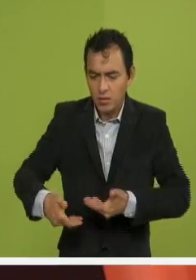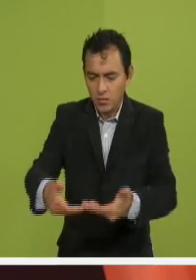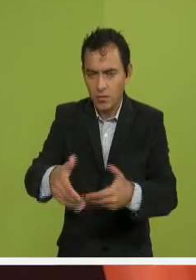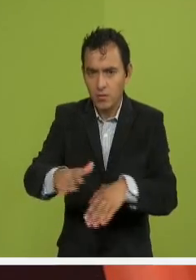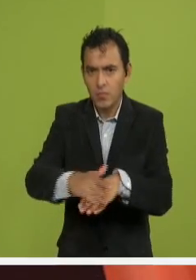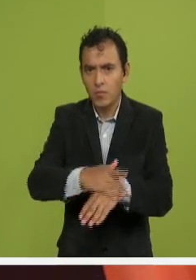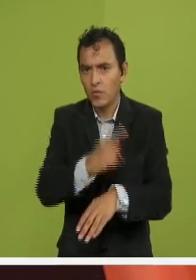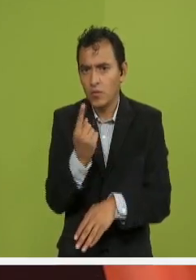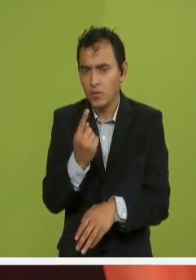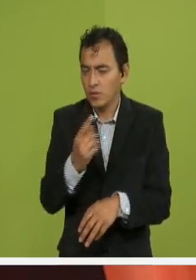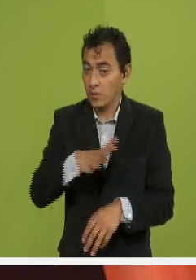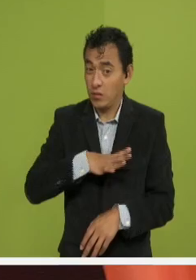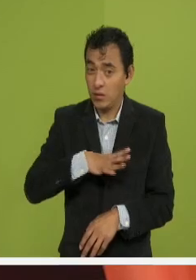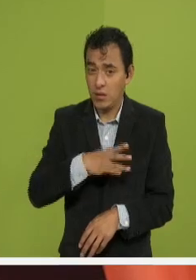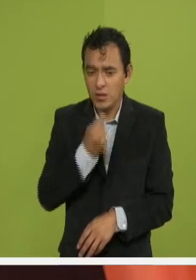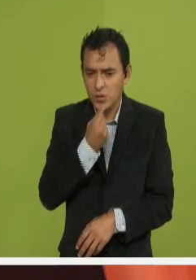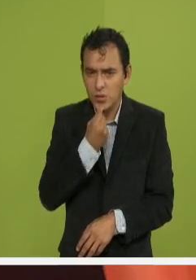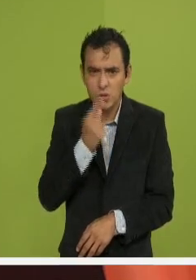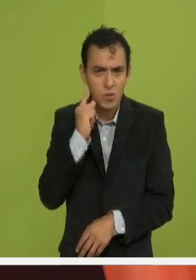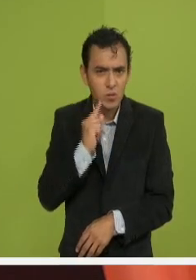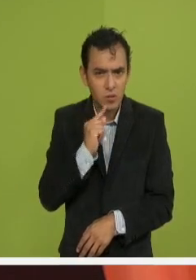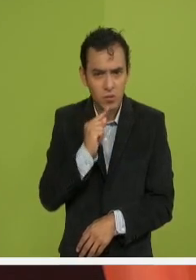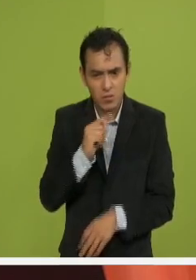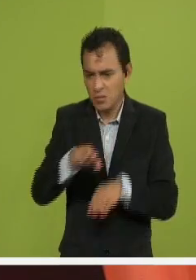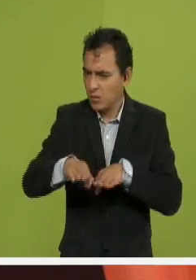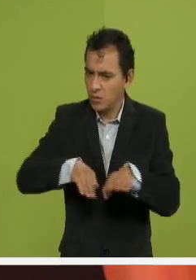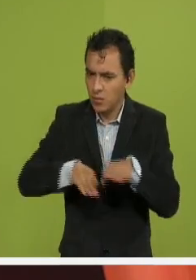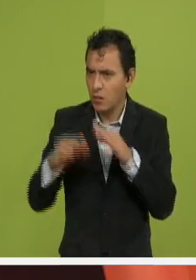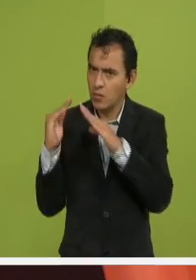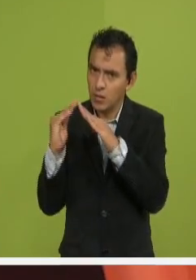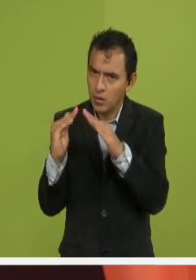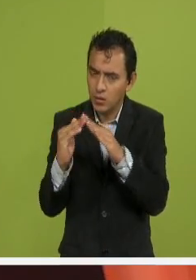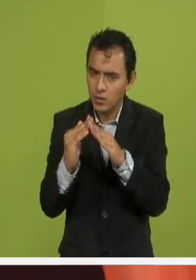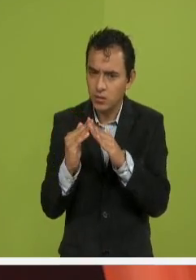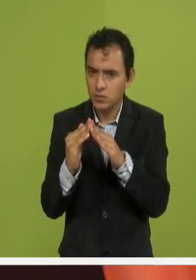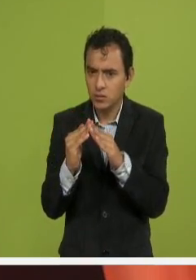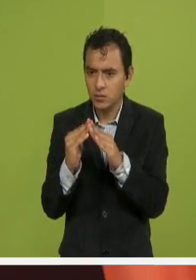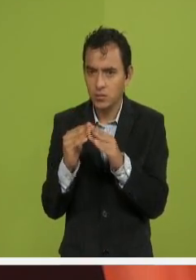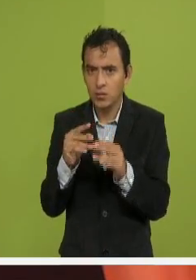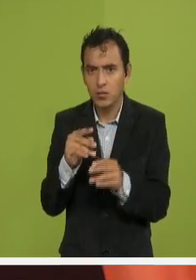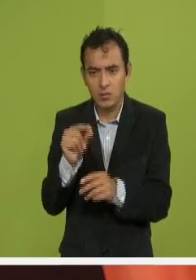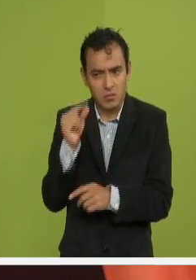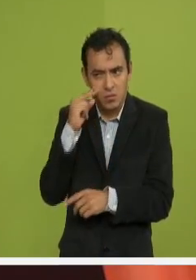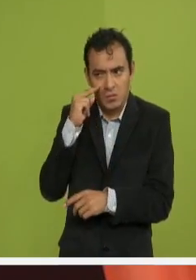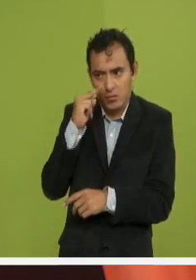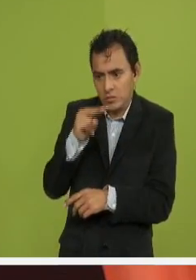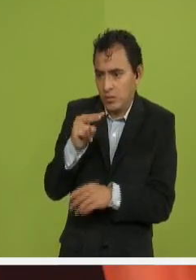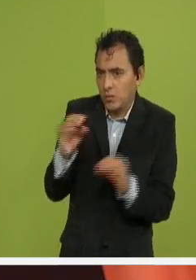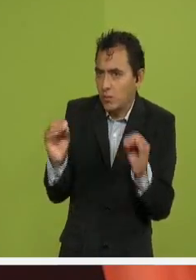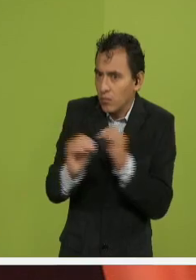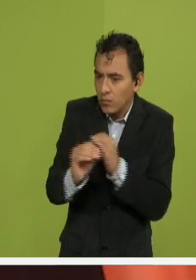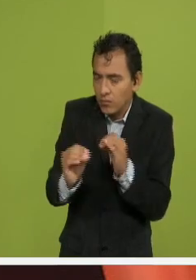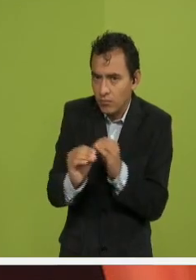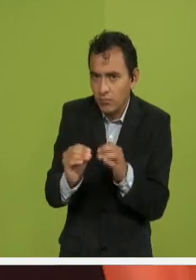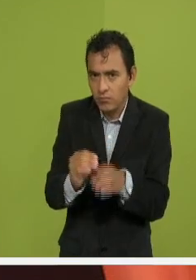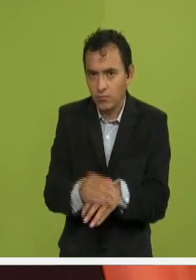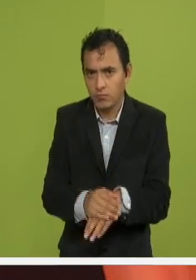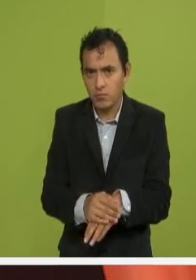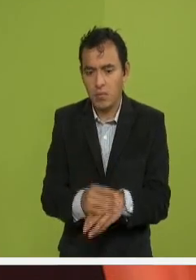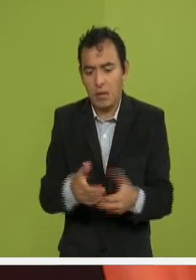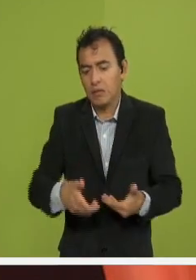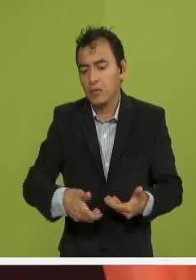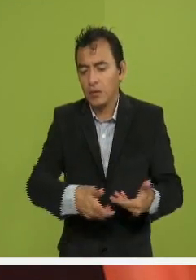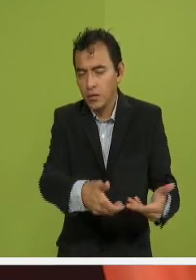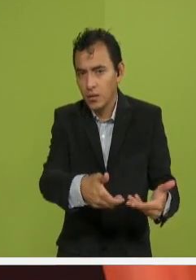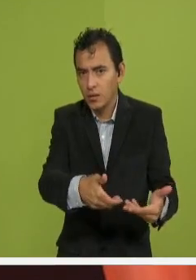perdamos de vista que también tenemos los niños o niñas que trabajan en una casa y que son menos visibles que los que están en la calle.